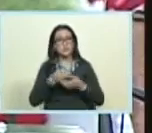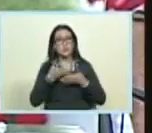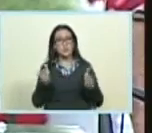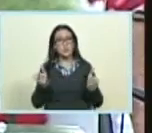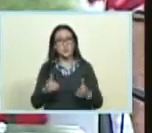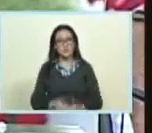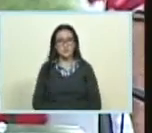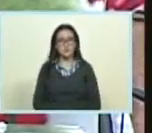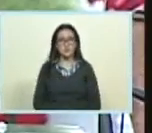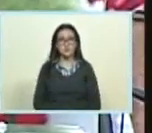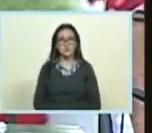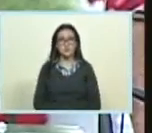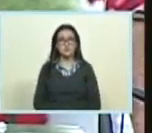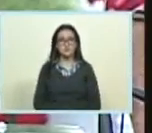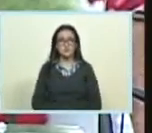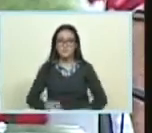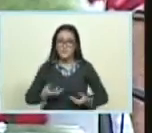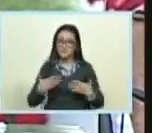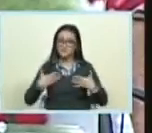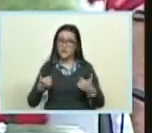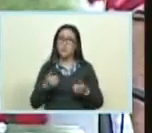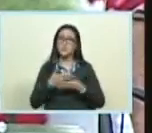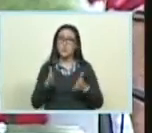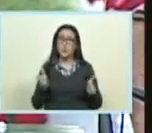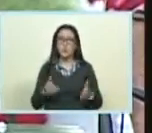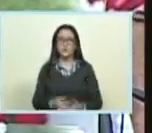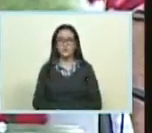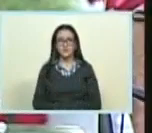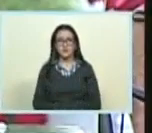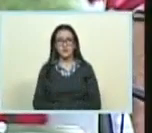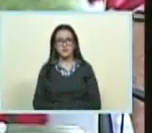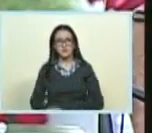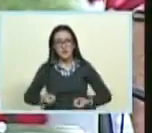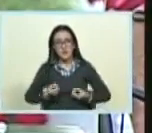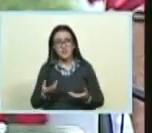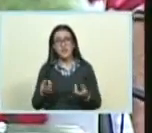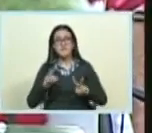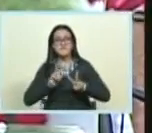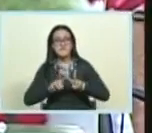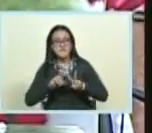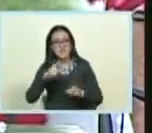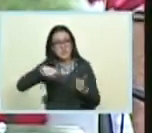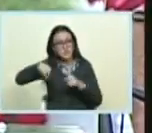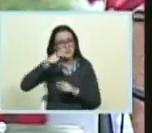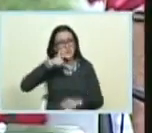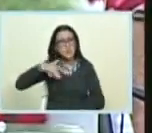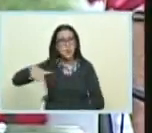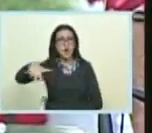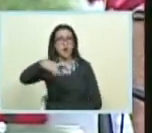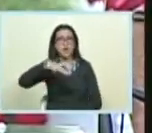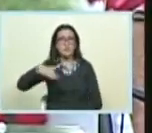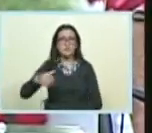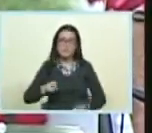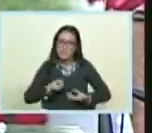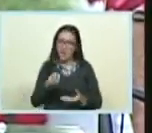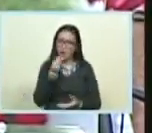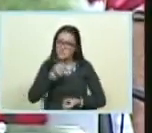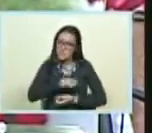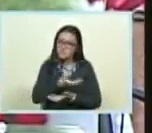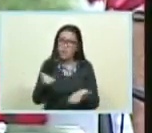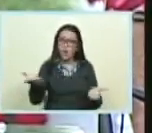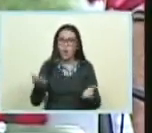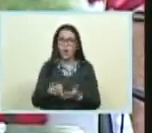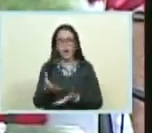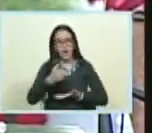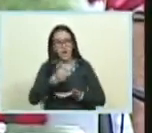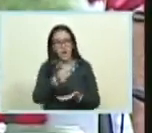pública. Para garantizar la salud pública, para garantizar las viviendas para el pueblo, para garantizar los CLAP, para